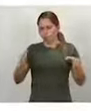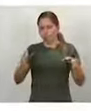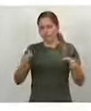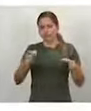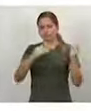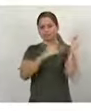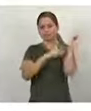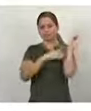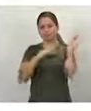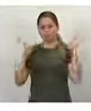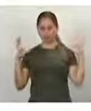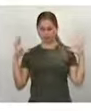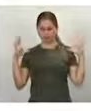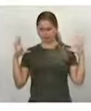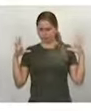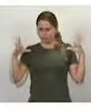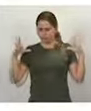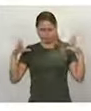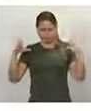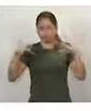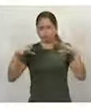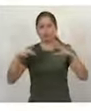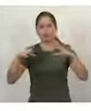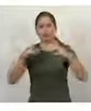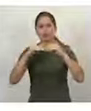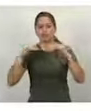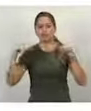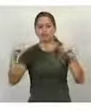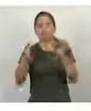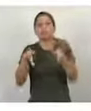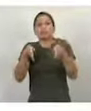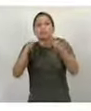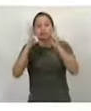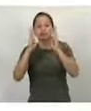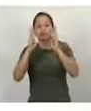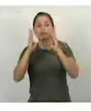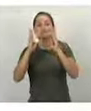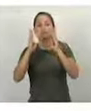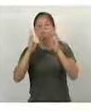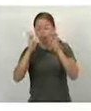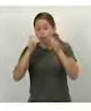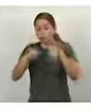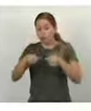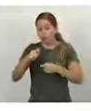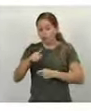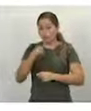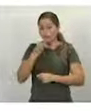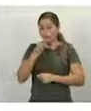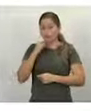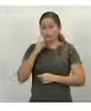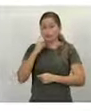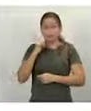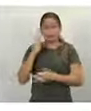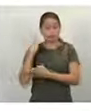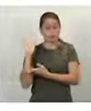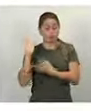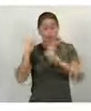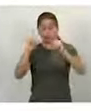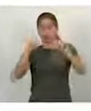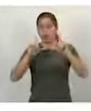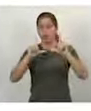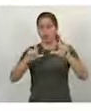represivas que rodearon el edificio del Palacio de Justicia. Como pueden estar observando en las